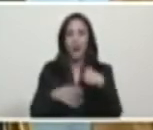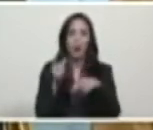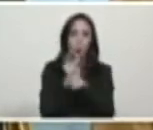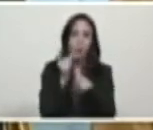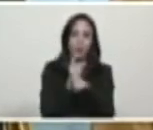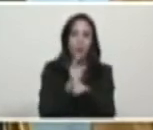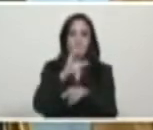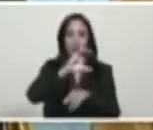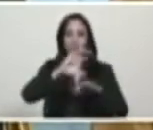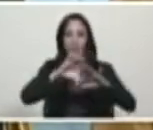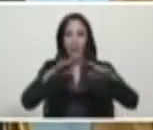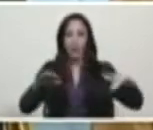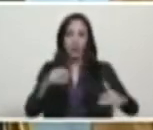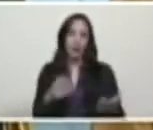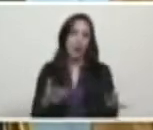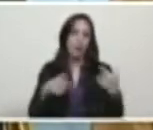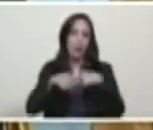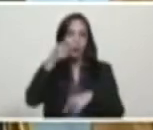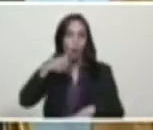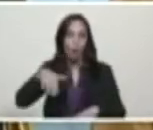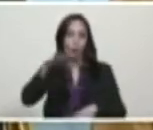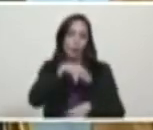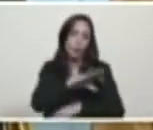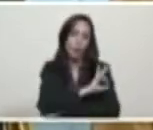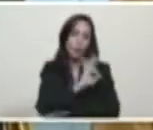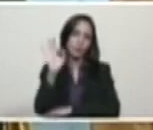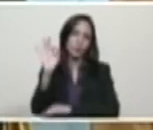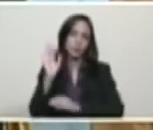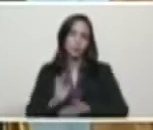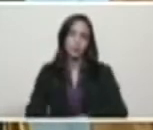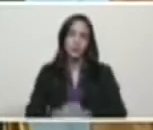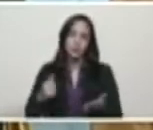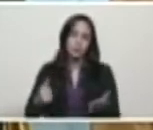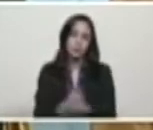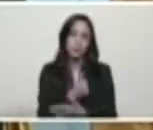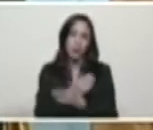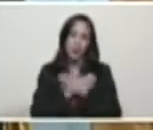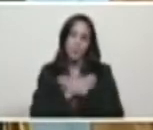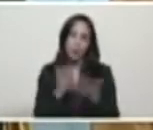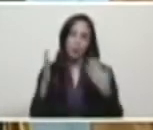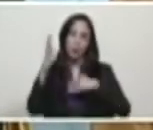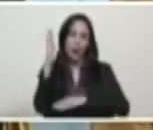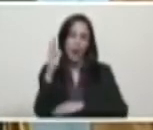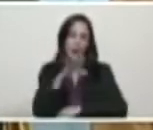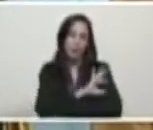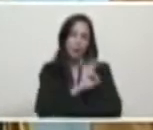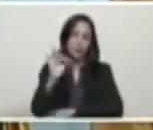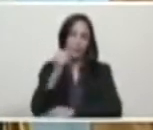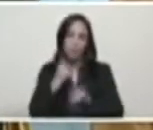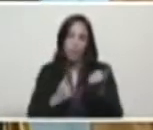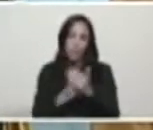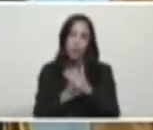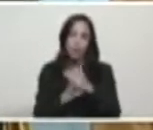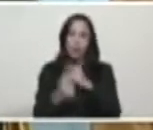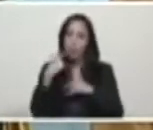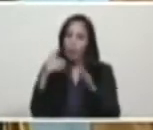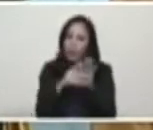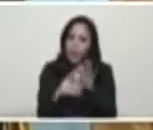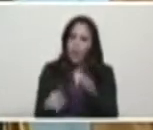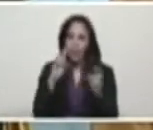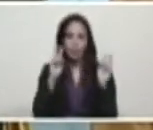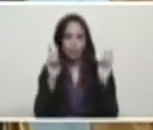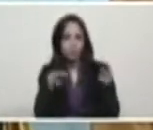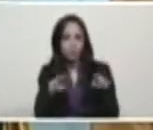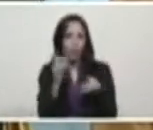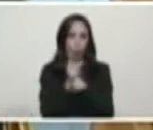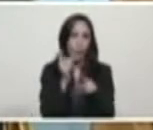Caribe al pueblo de Barquisimeto. Toda mi solidaridad con Barquisimeto, con Lara y con el pueblo de Venezuela, que teníamos derecho a ver nuestra